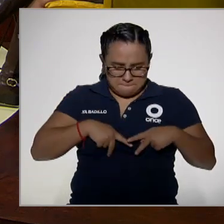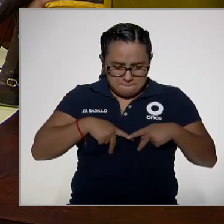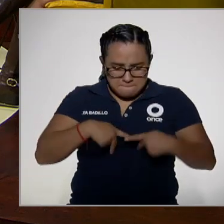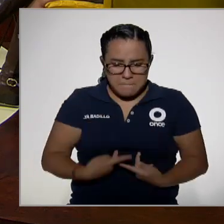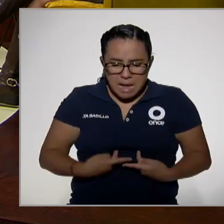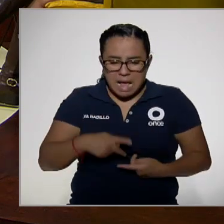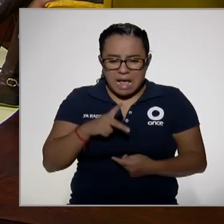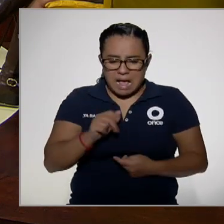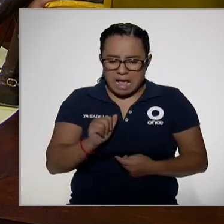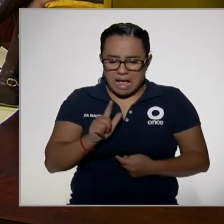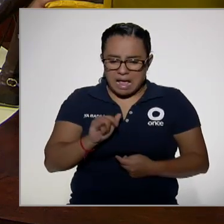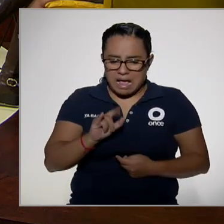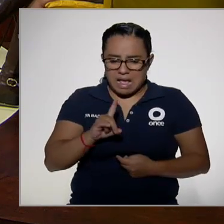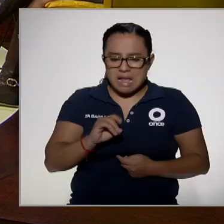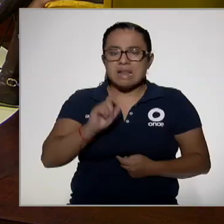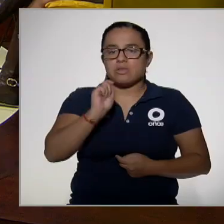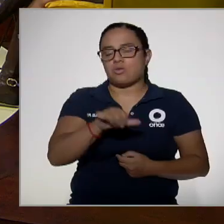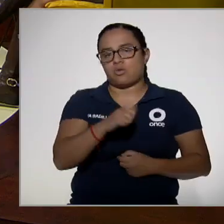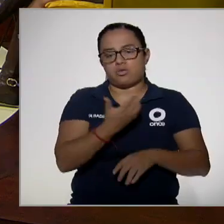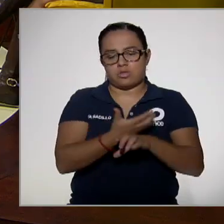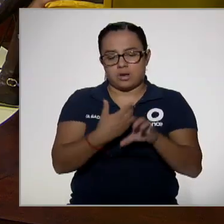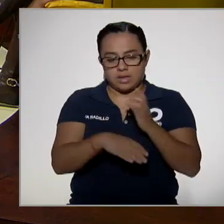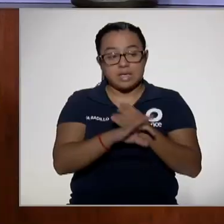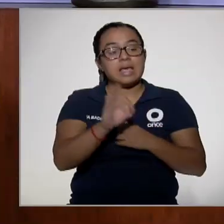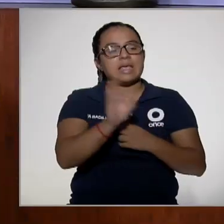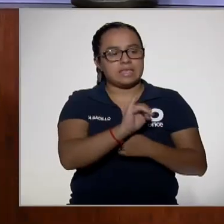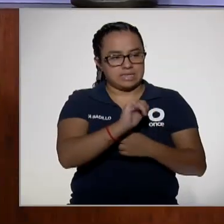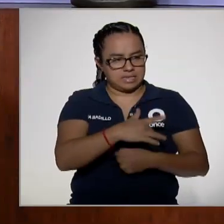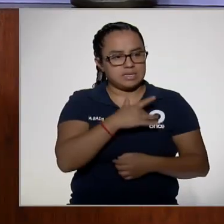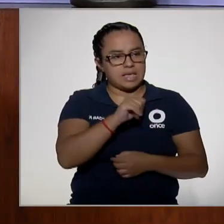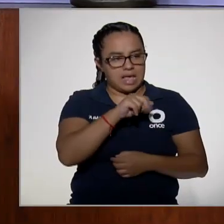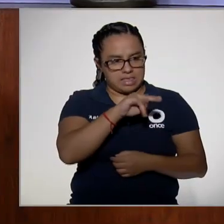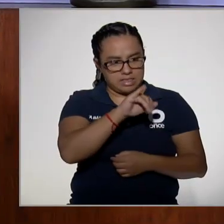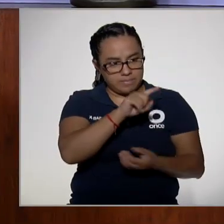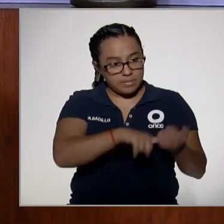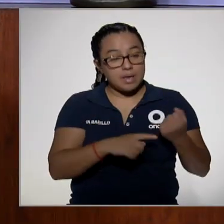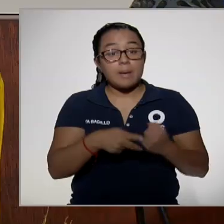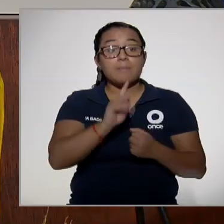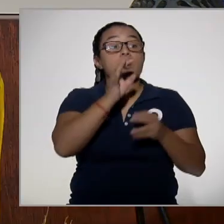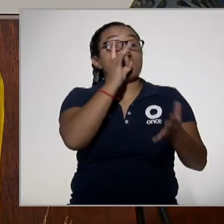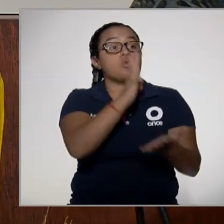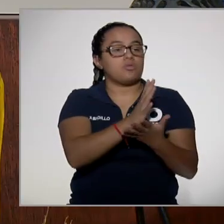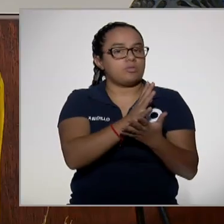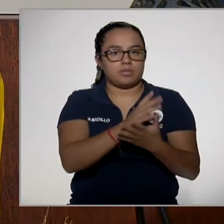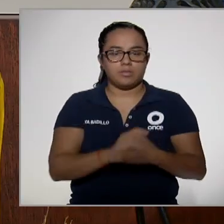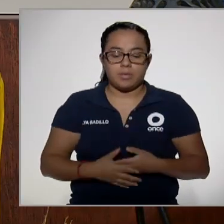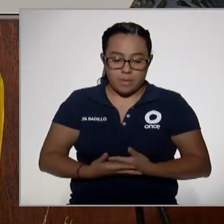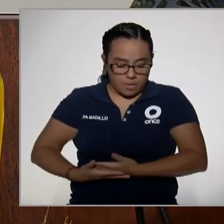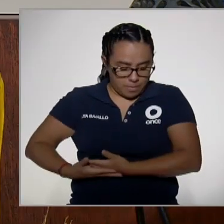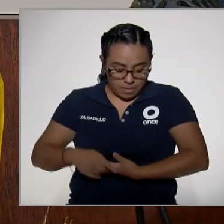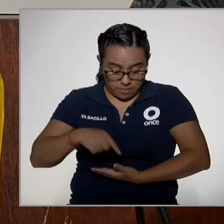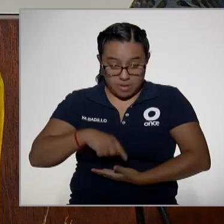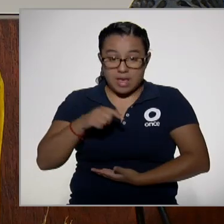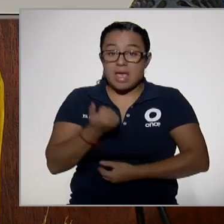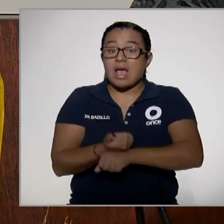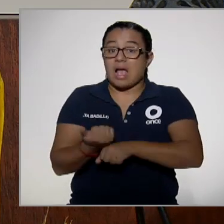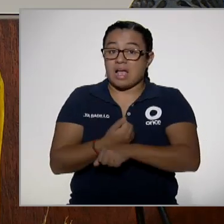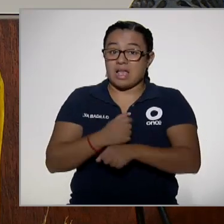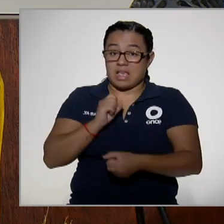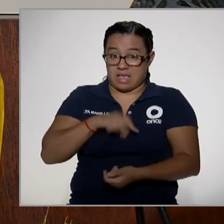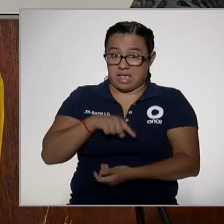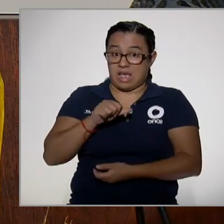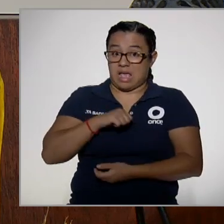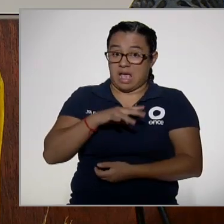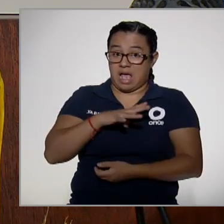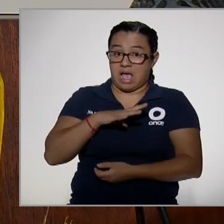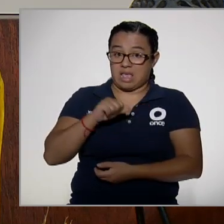causas es un síntoma de anemia sí pero no es lo único mi bebé se puso amarillo esto quiere decir que tiene anemia que tiene que